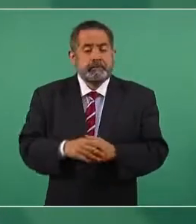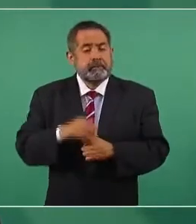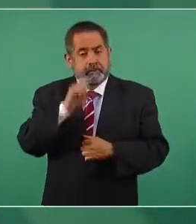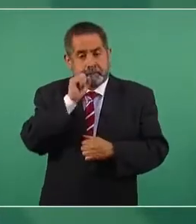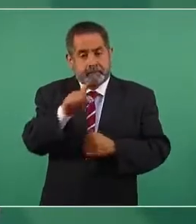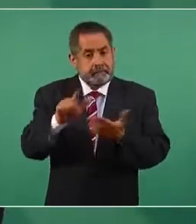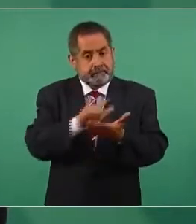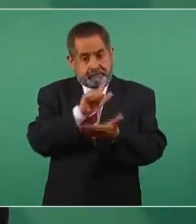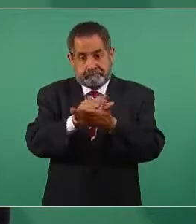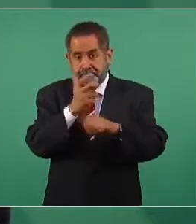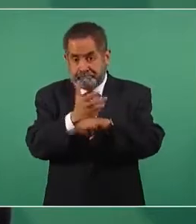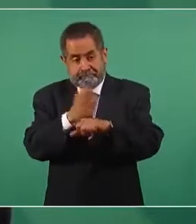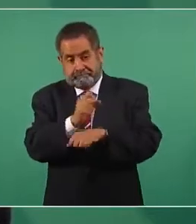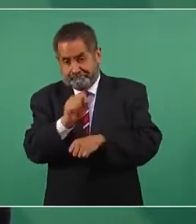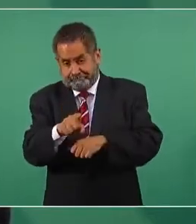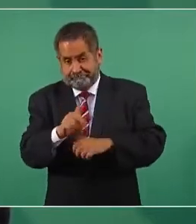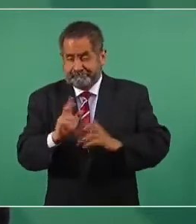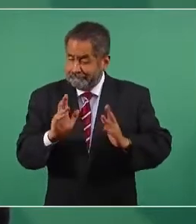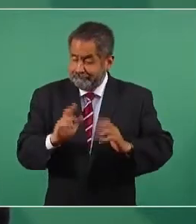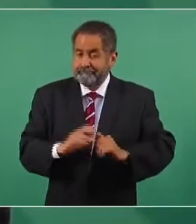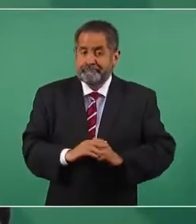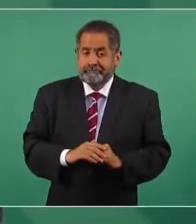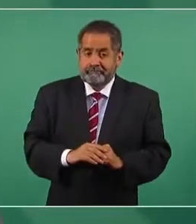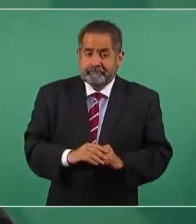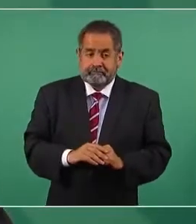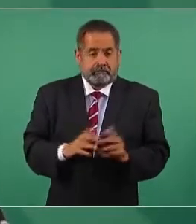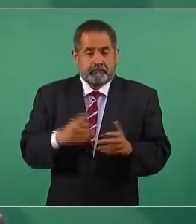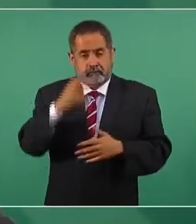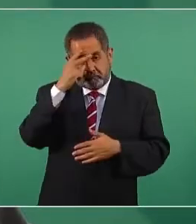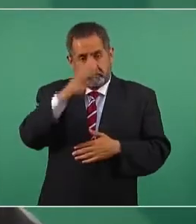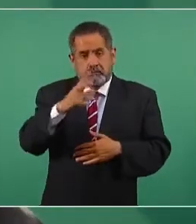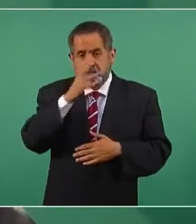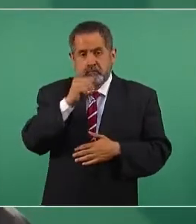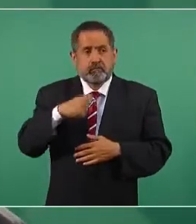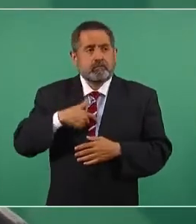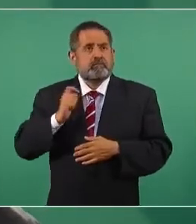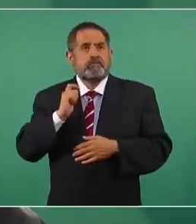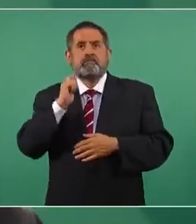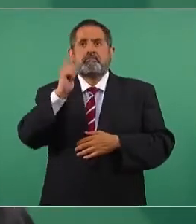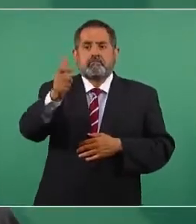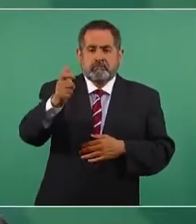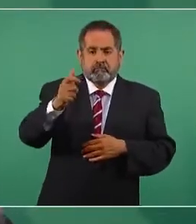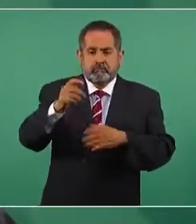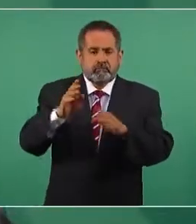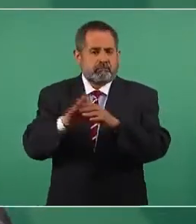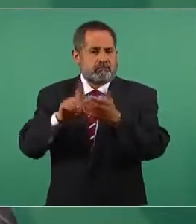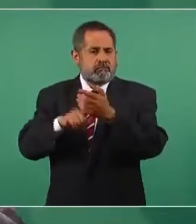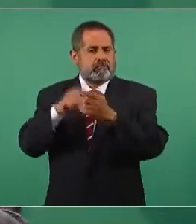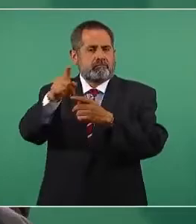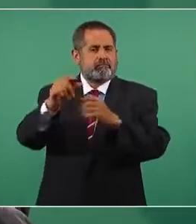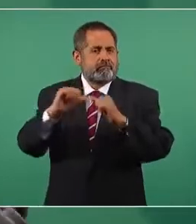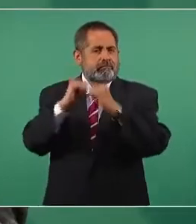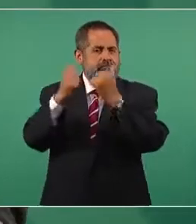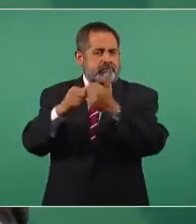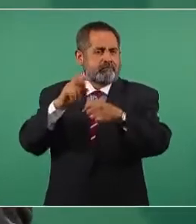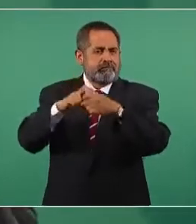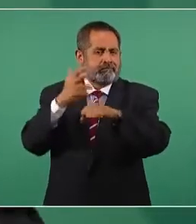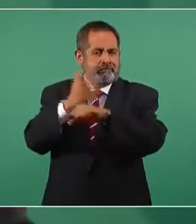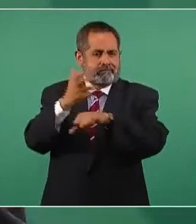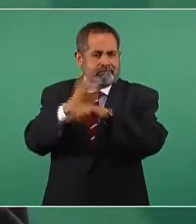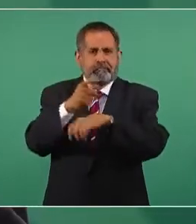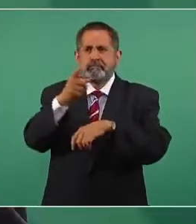está en la ley en Estados Unidos. O sea, México no podría pagar o financiar a una organización en Estados Unidos